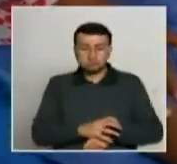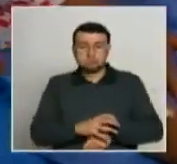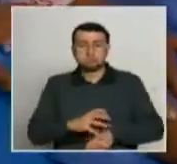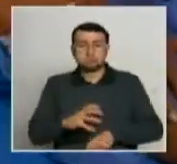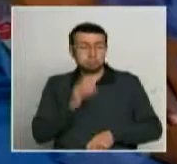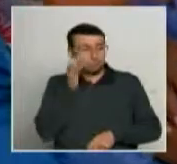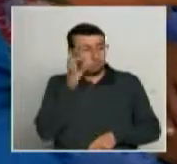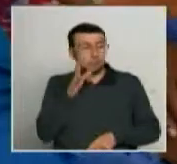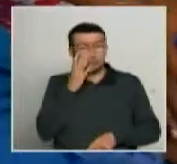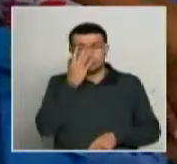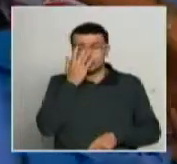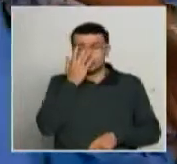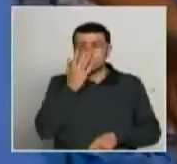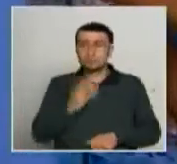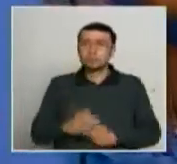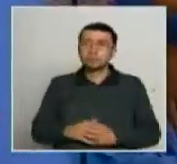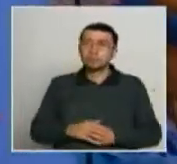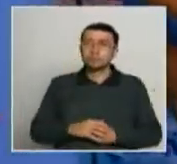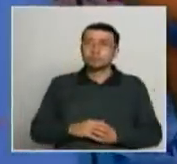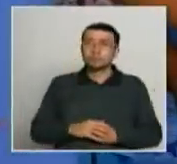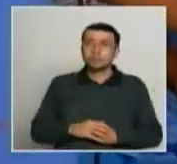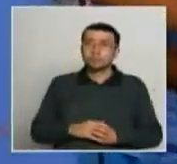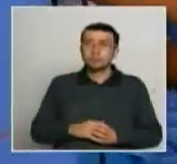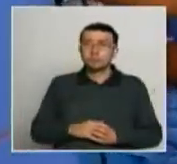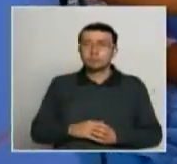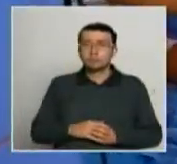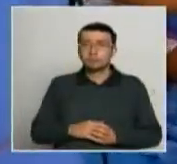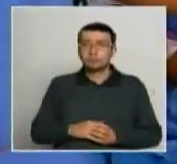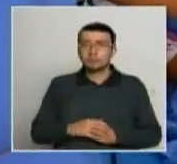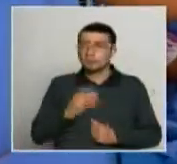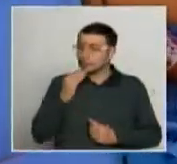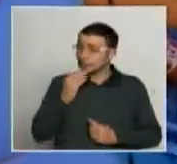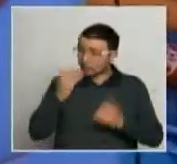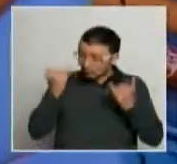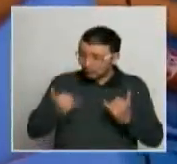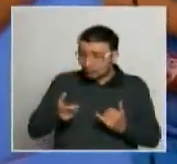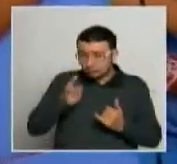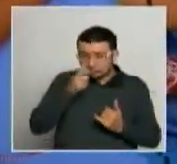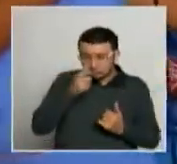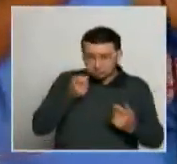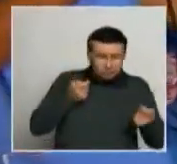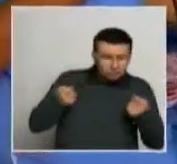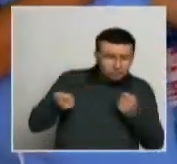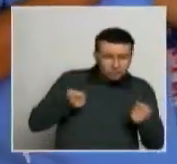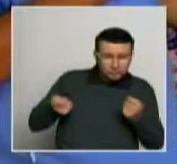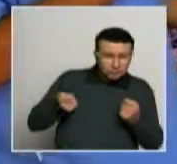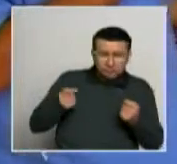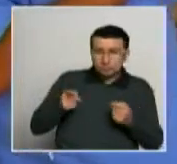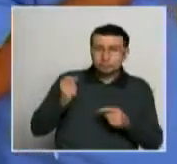Exactamente. Entonces, por eso, ahora vamos a tratar de constatar clínicamente,